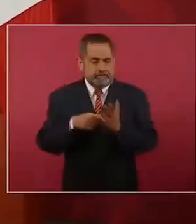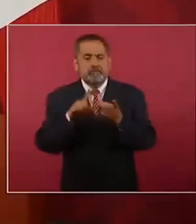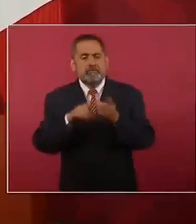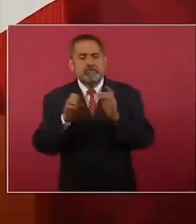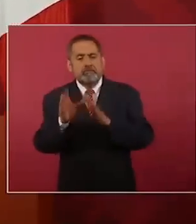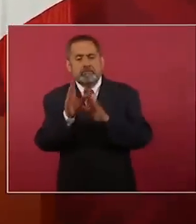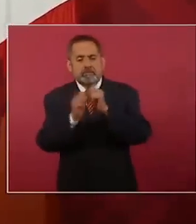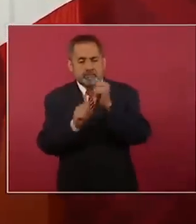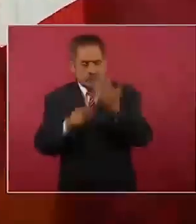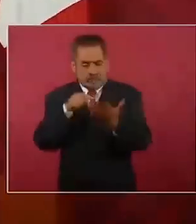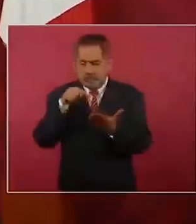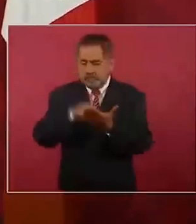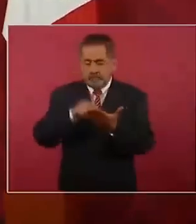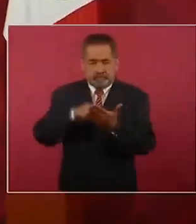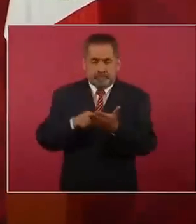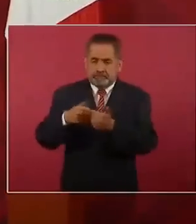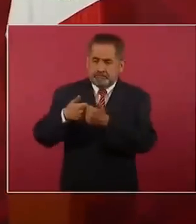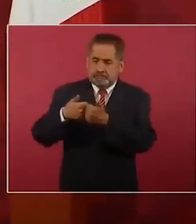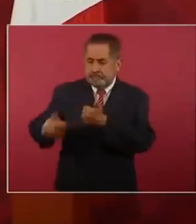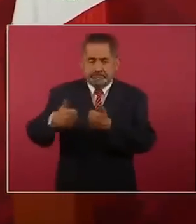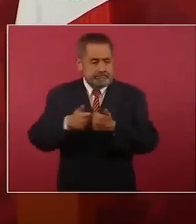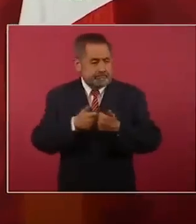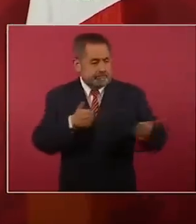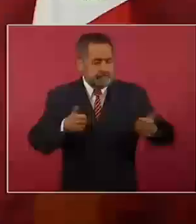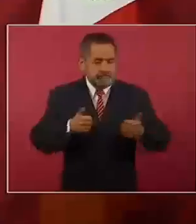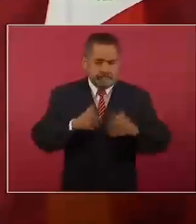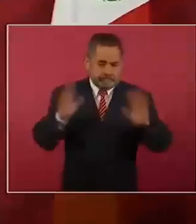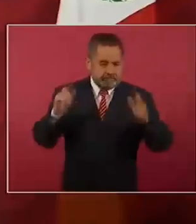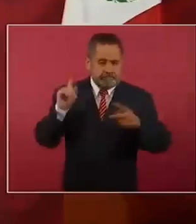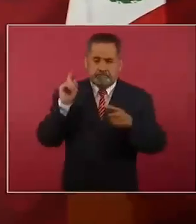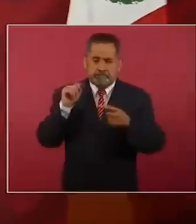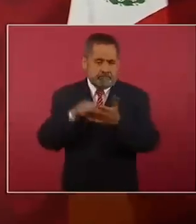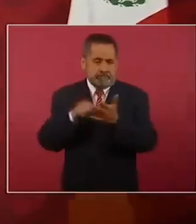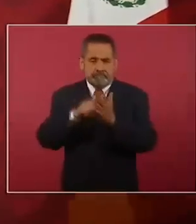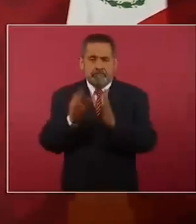con el principio de